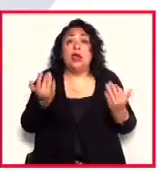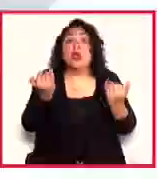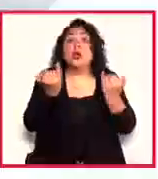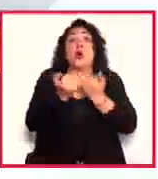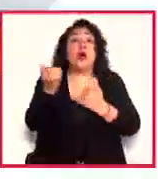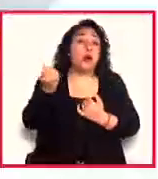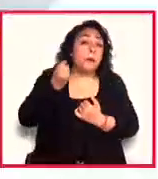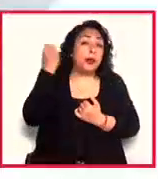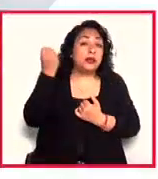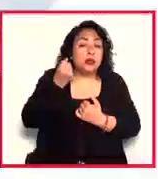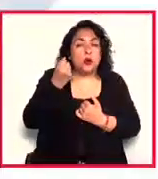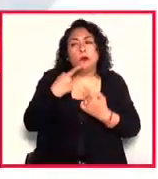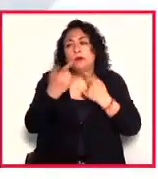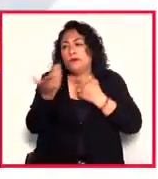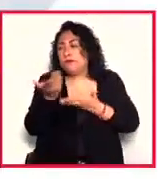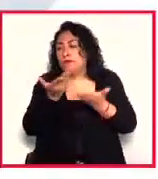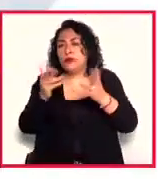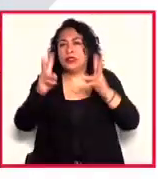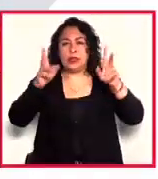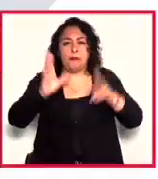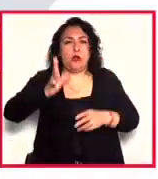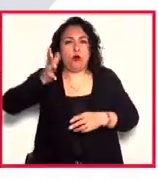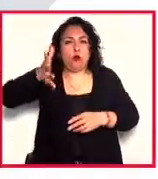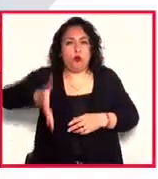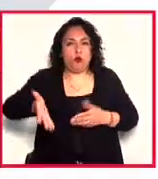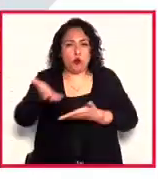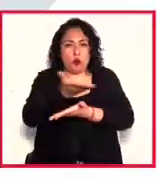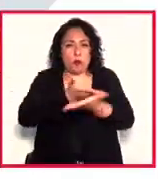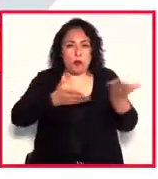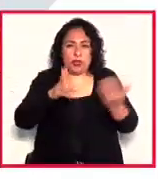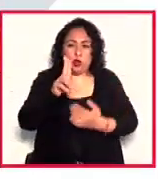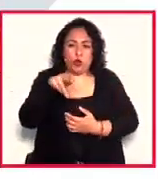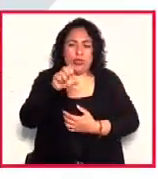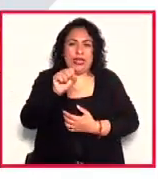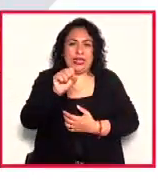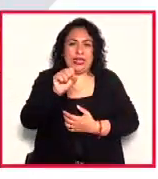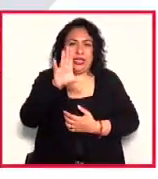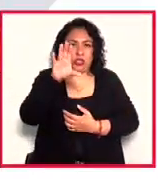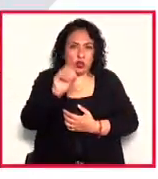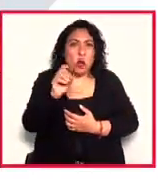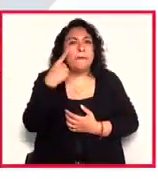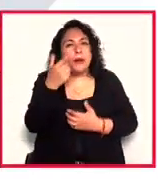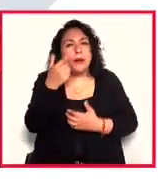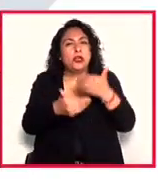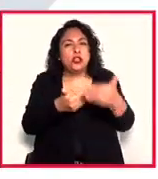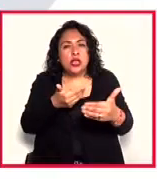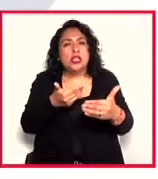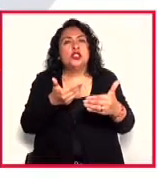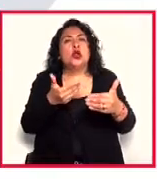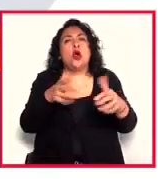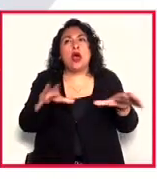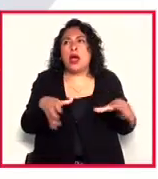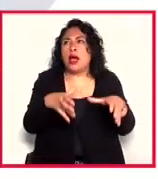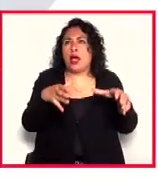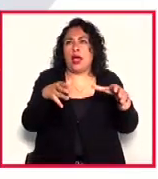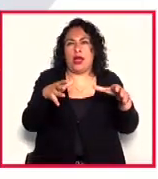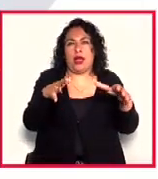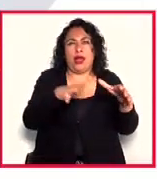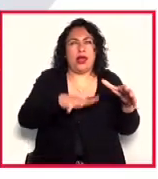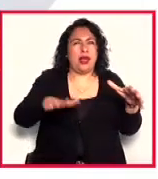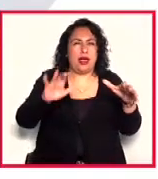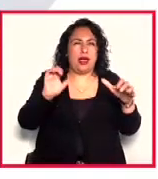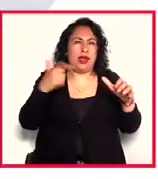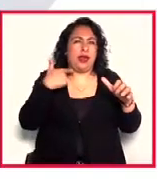conversatorio Orgullo Compartido, La Asunción en la UNESCO, que abordará el proceso de nominación del conjunto conventual para que sea anexado